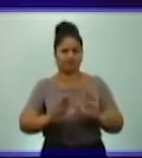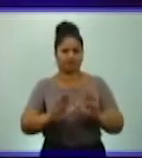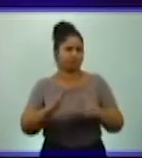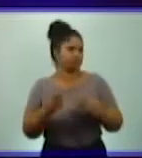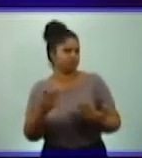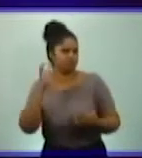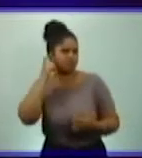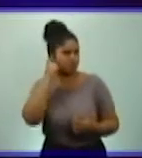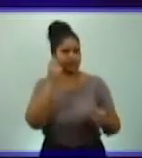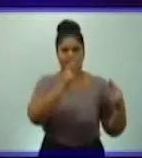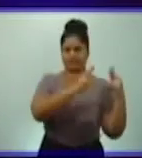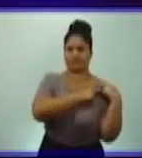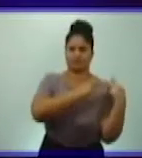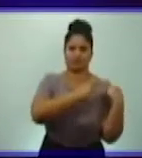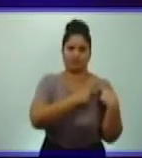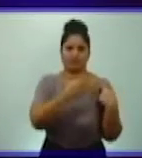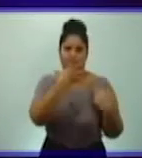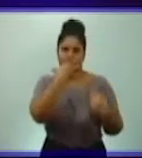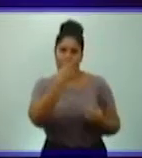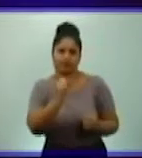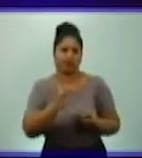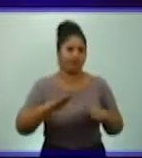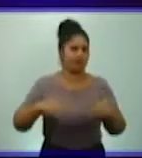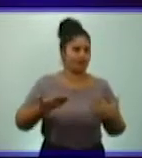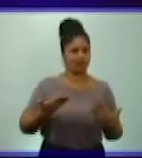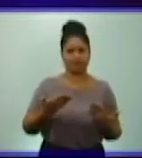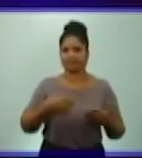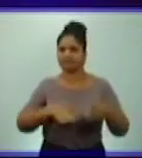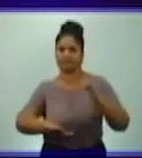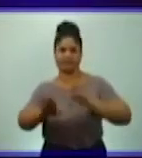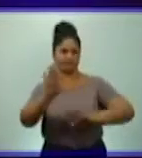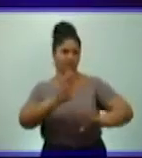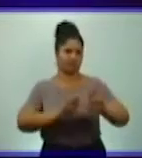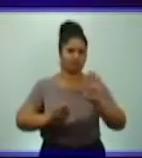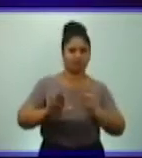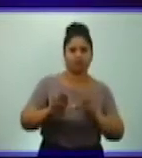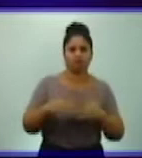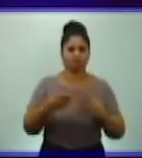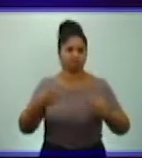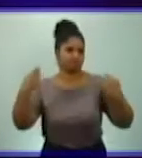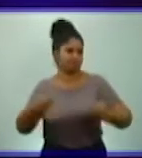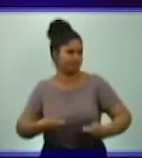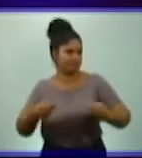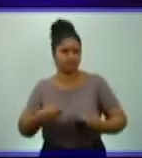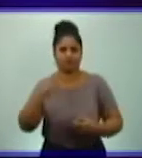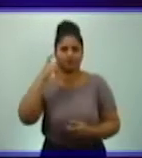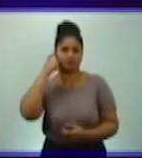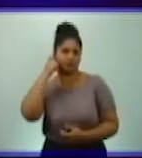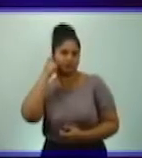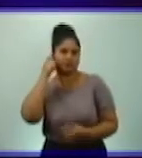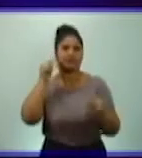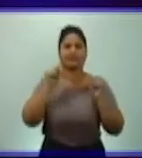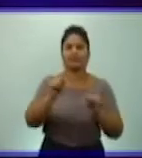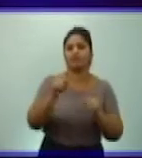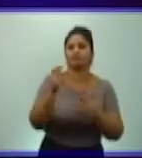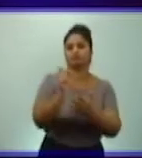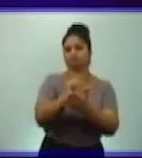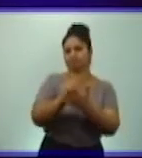De ella nos queda su poesía, una poesía que, como les explicaba al inicio, es un concierto